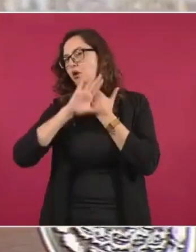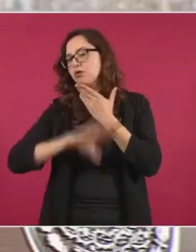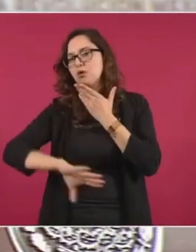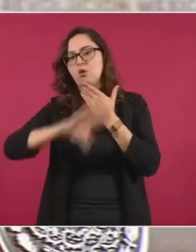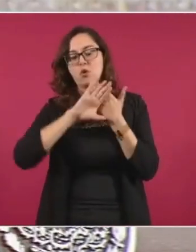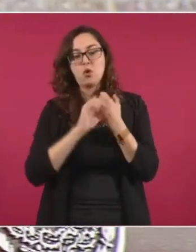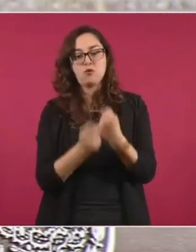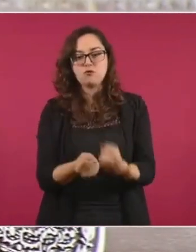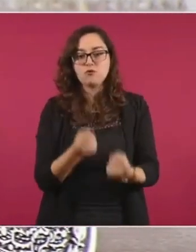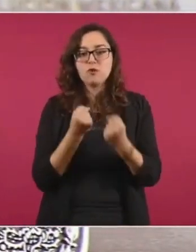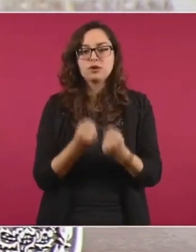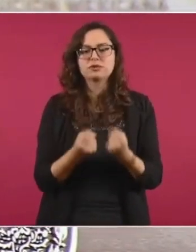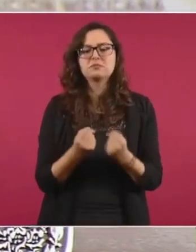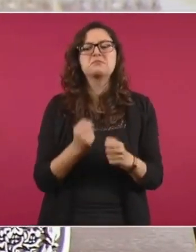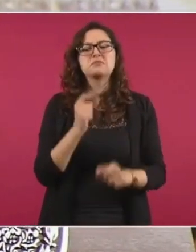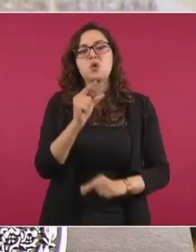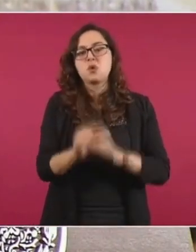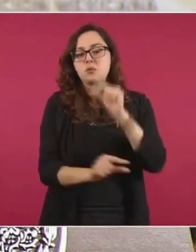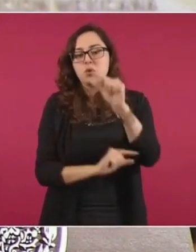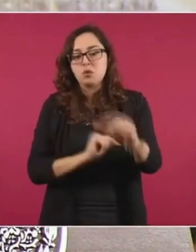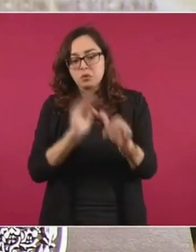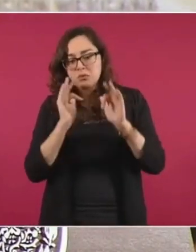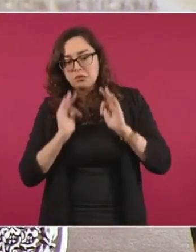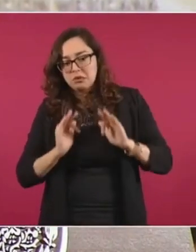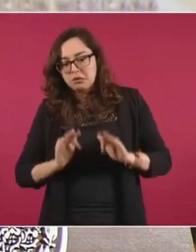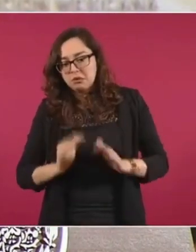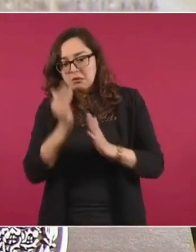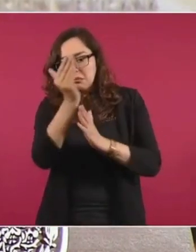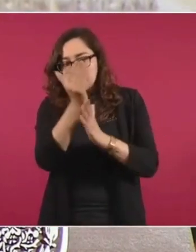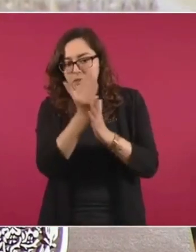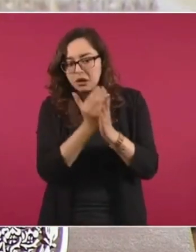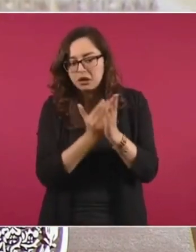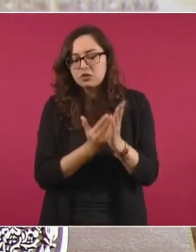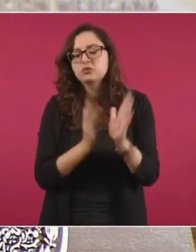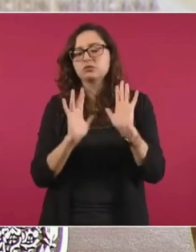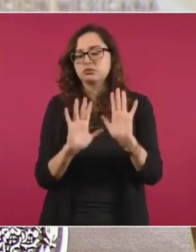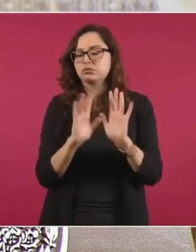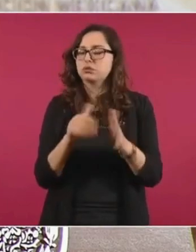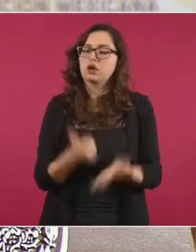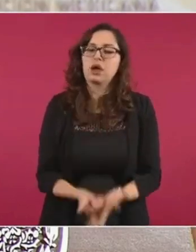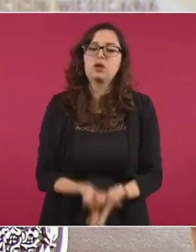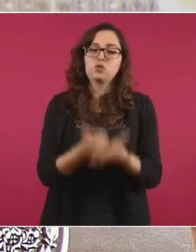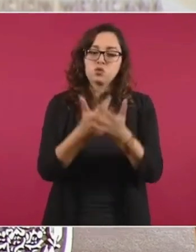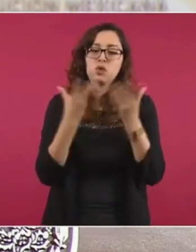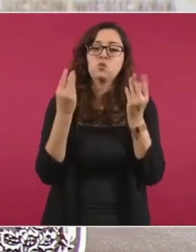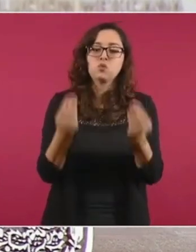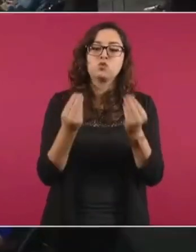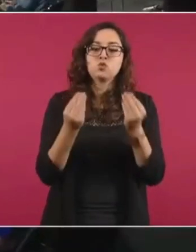serenando los ánimos y esto ayuda mucho